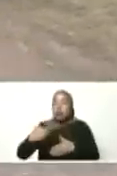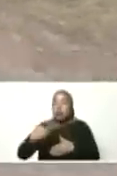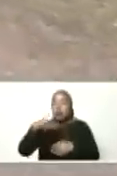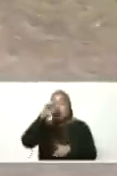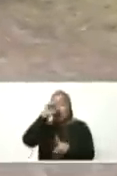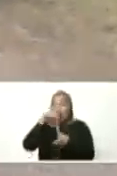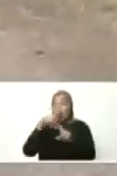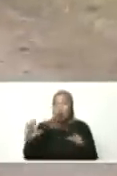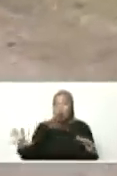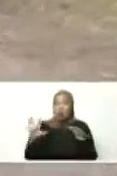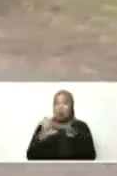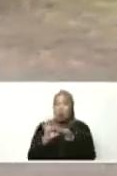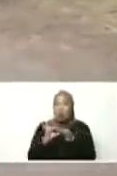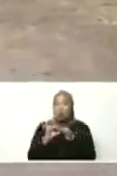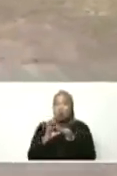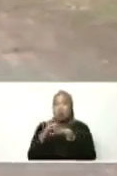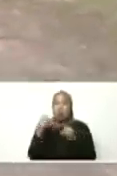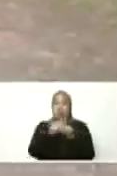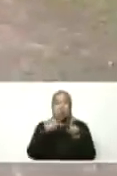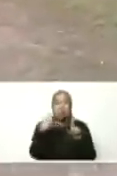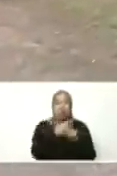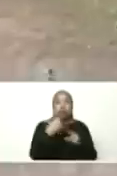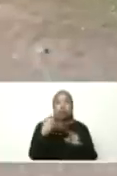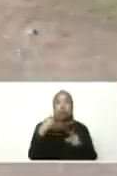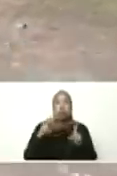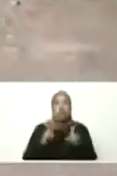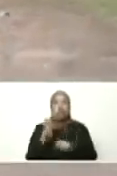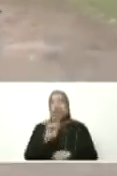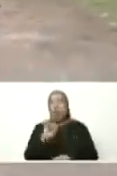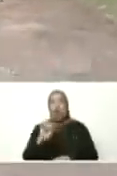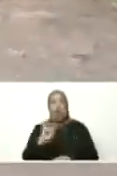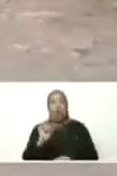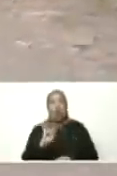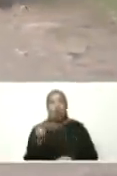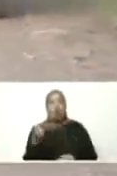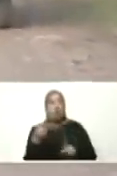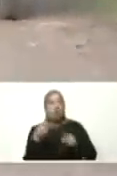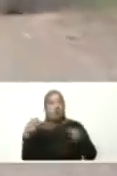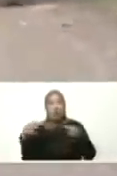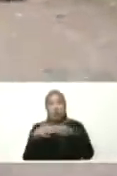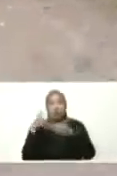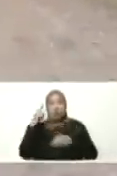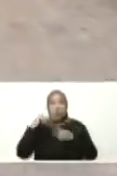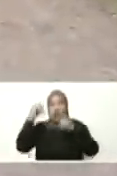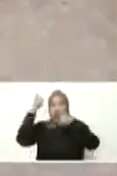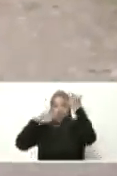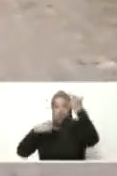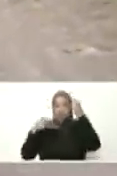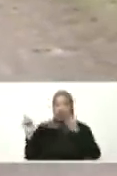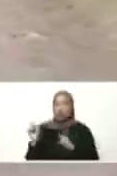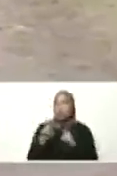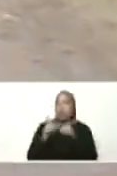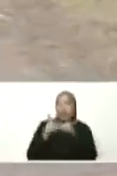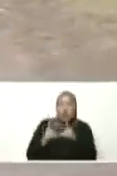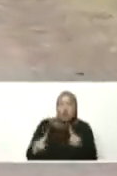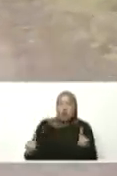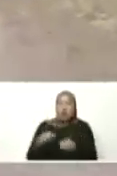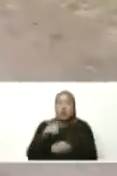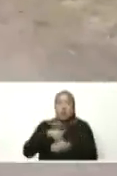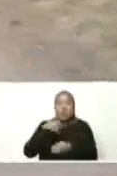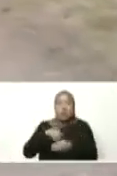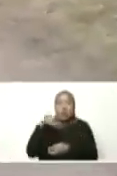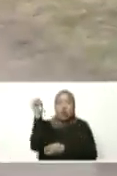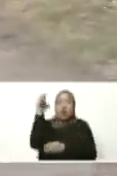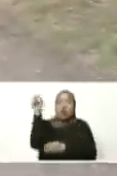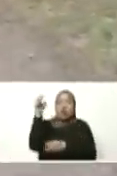nuestro territorio, ya la gente no se está peleando por una vocería, por la UVC, por el comité, sino donde se expresa una democracia a partir de la asamblea, a partir